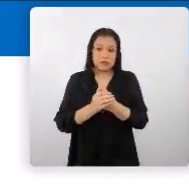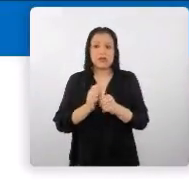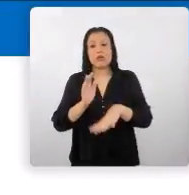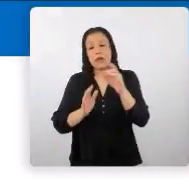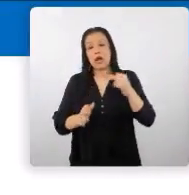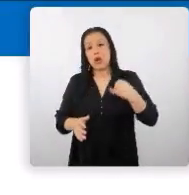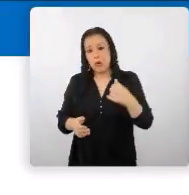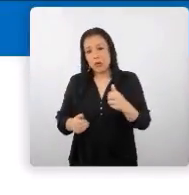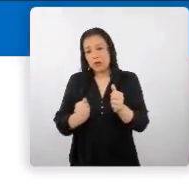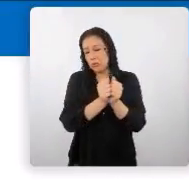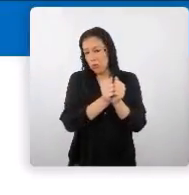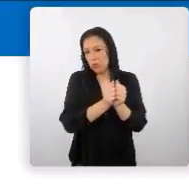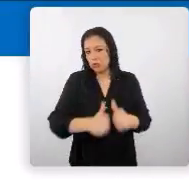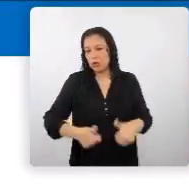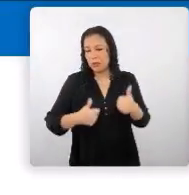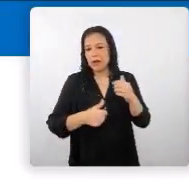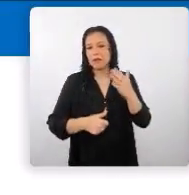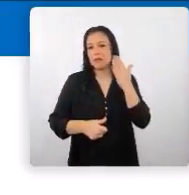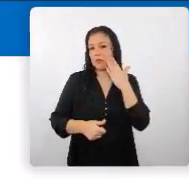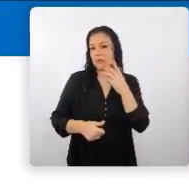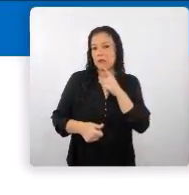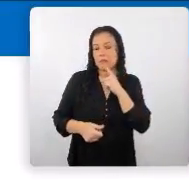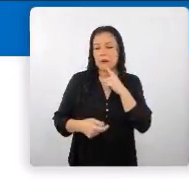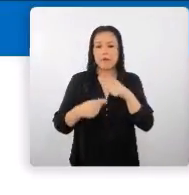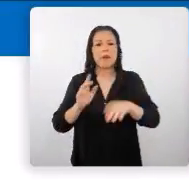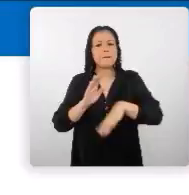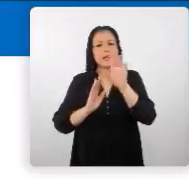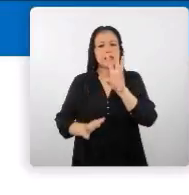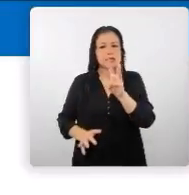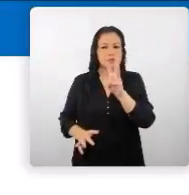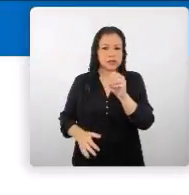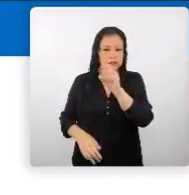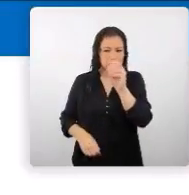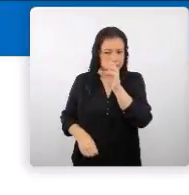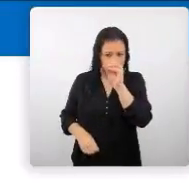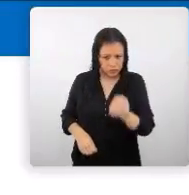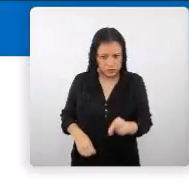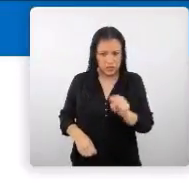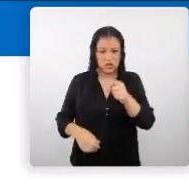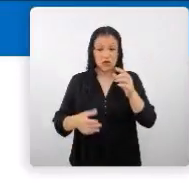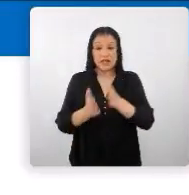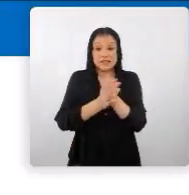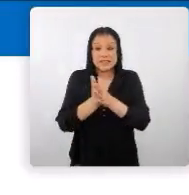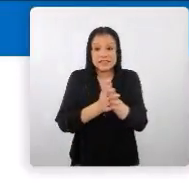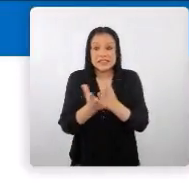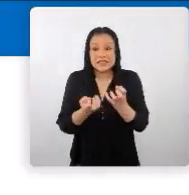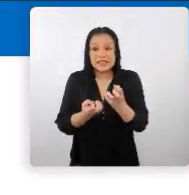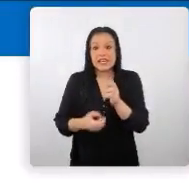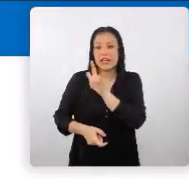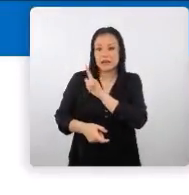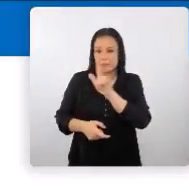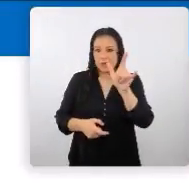viven con sus padres, pero también más del 60% de ellos desean viajar, ¿no?